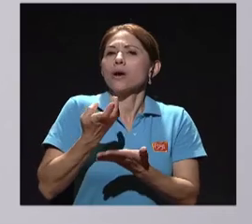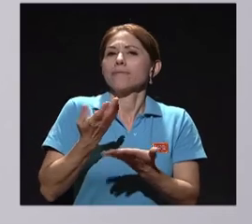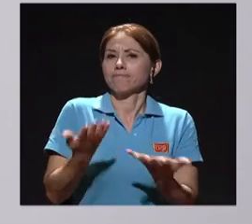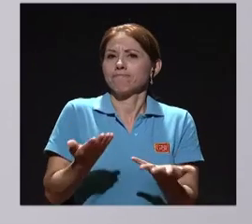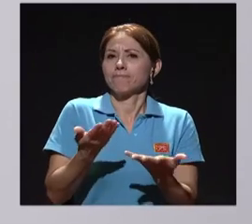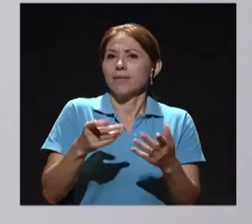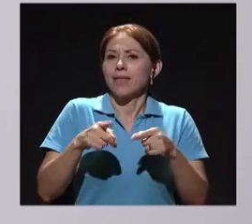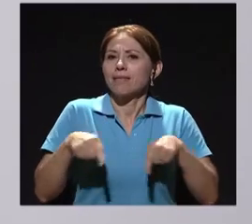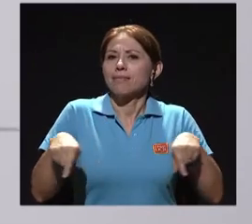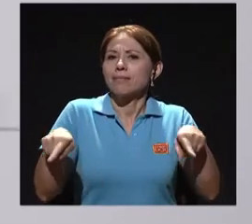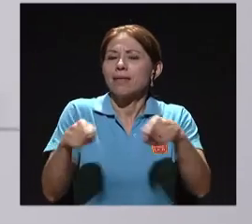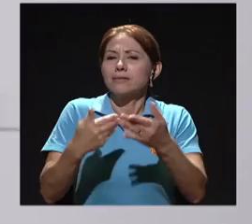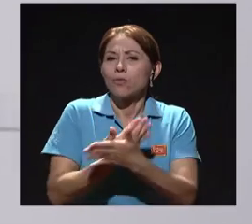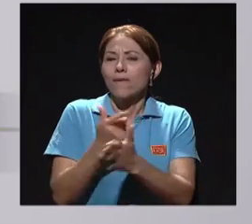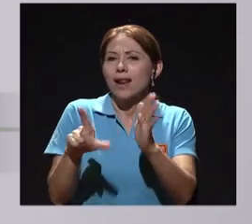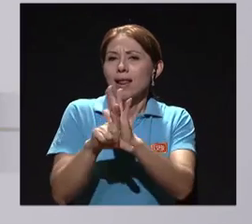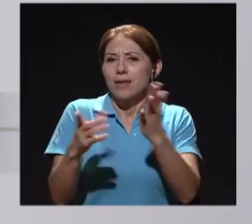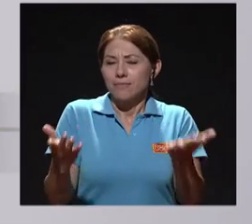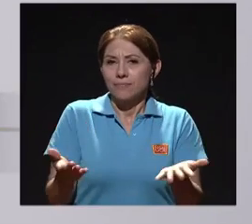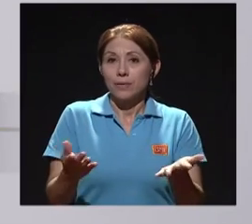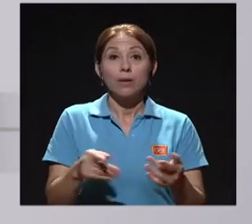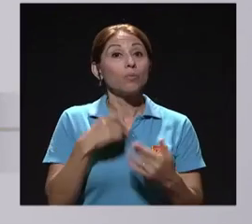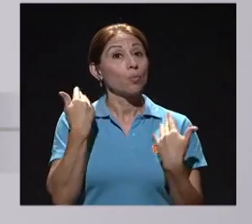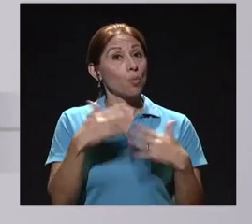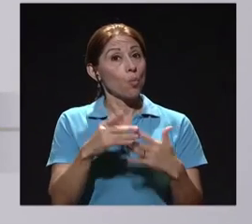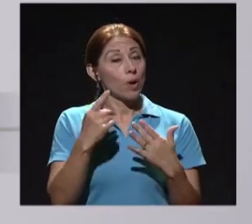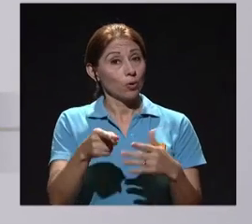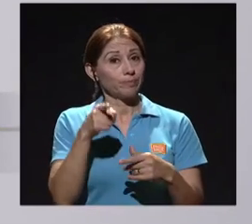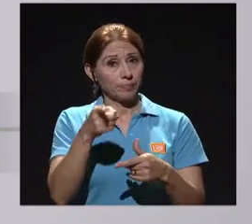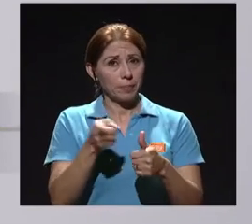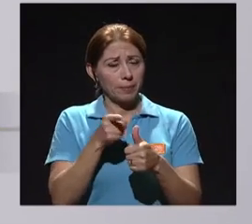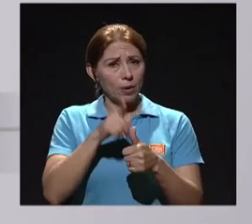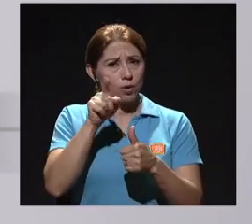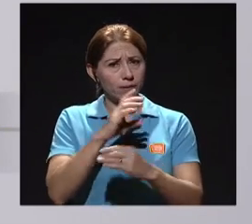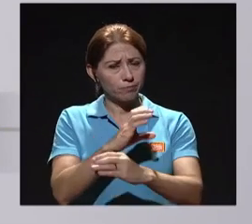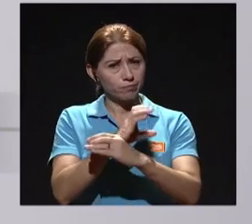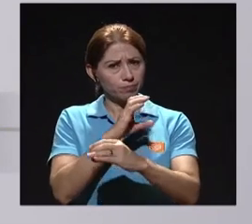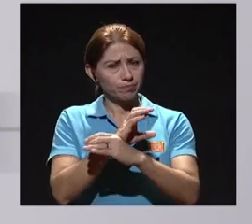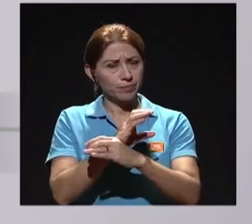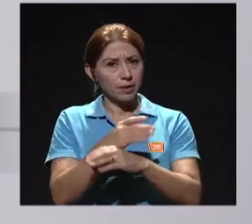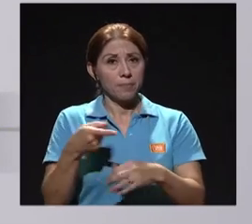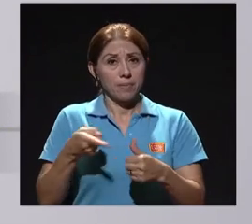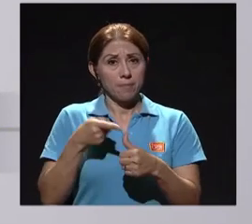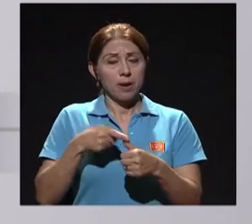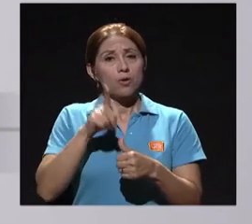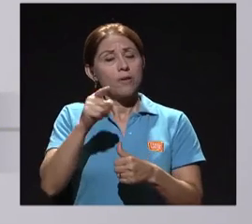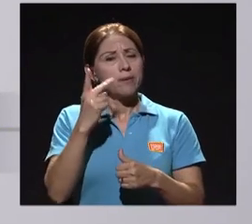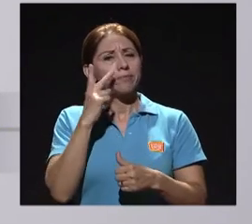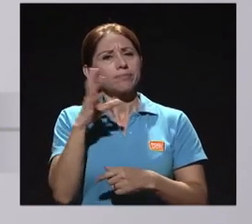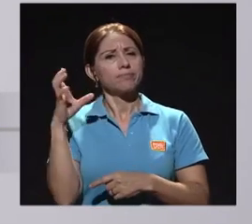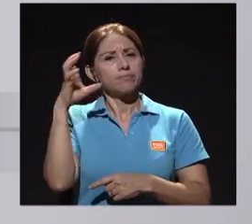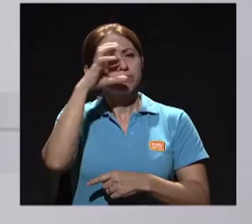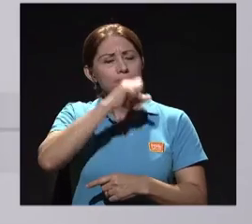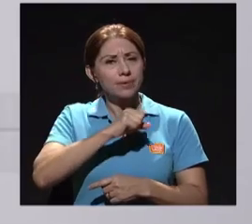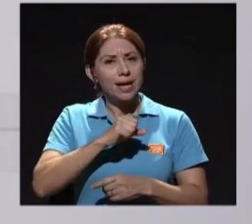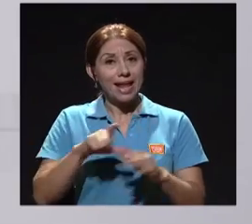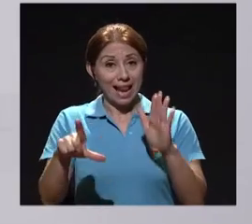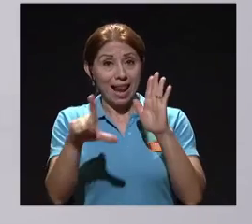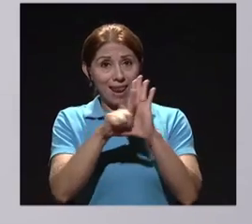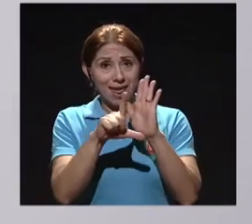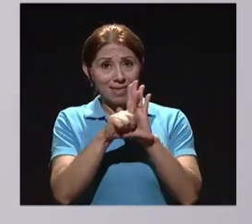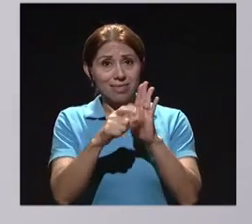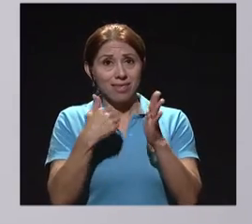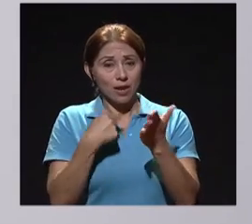bueno este este es un principio que hay que verlo con mucho cuidado en primer lugar el principio es que la ley tiene un valor económico